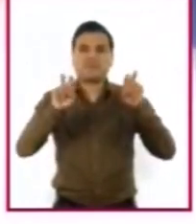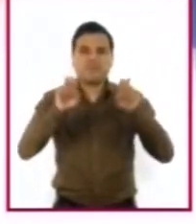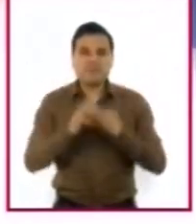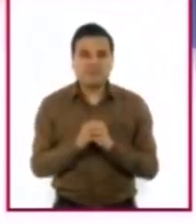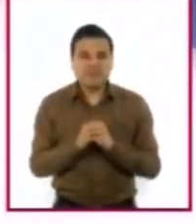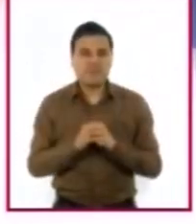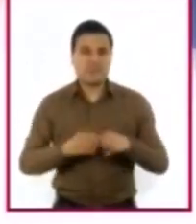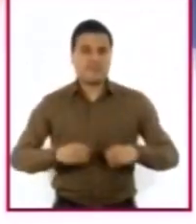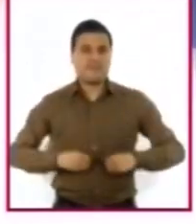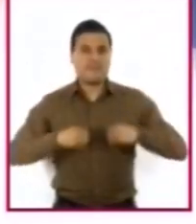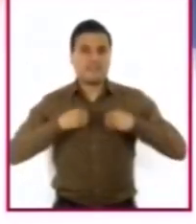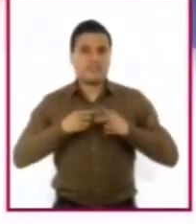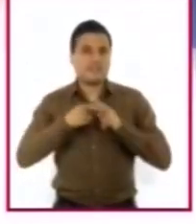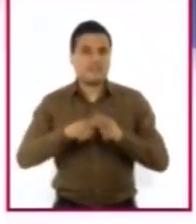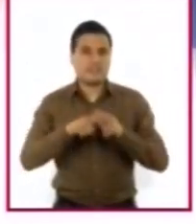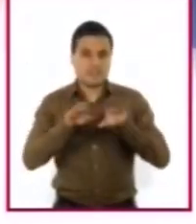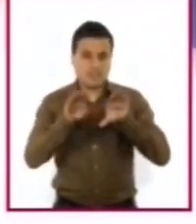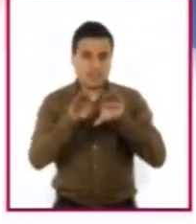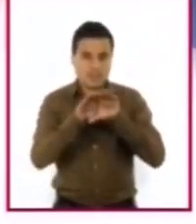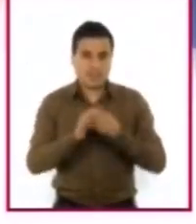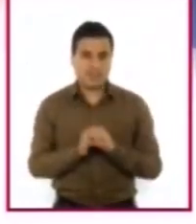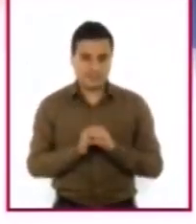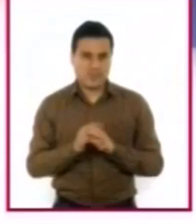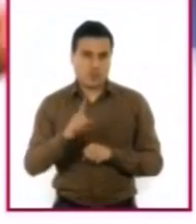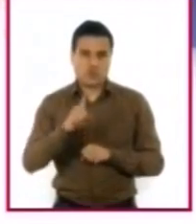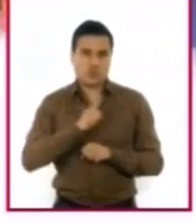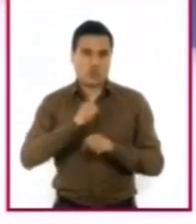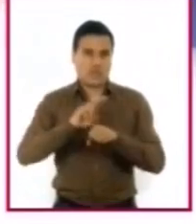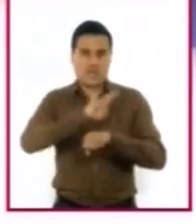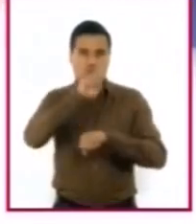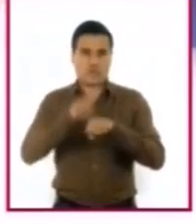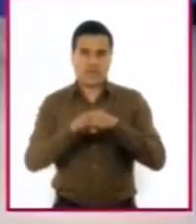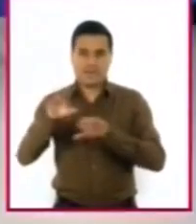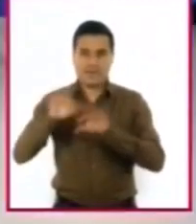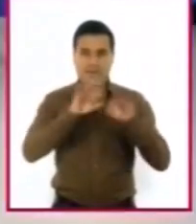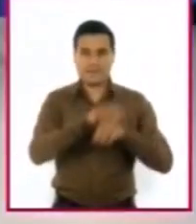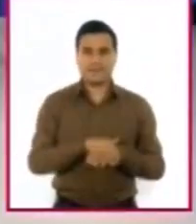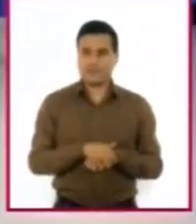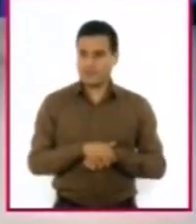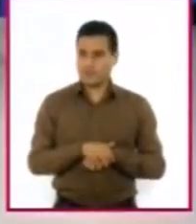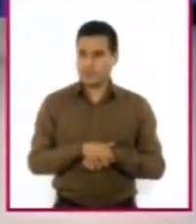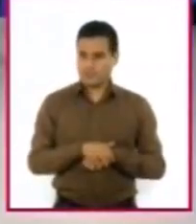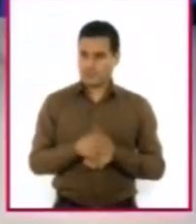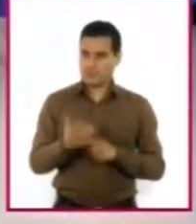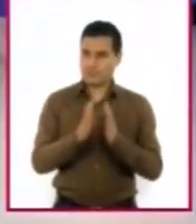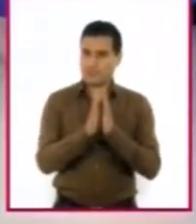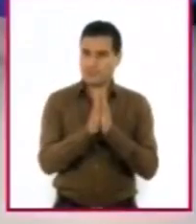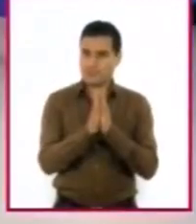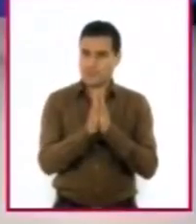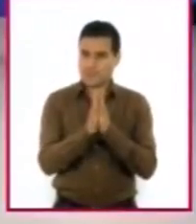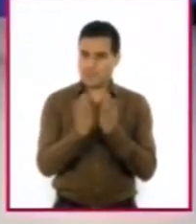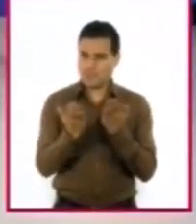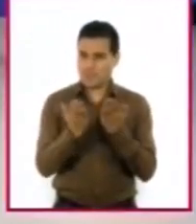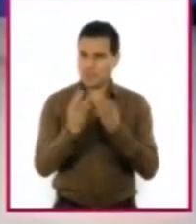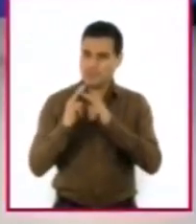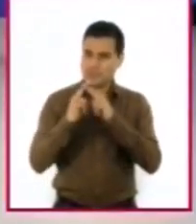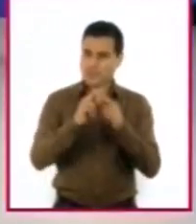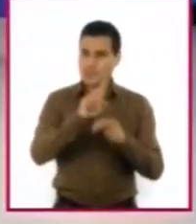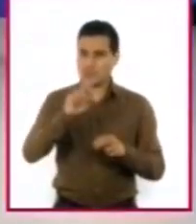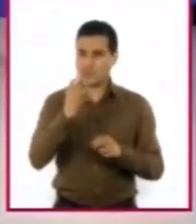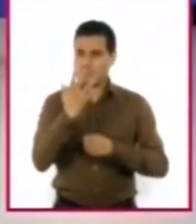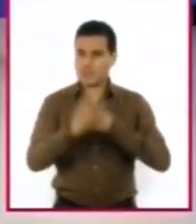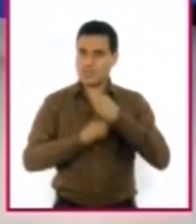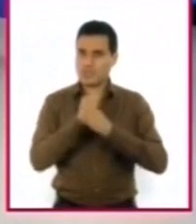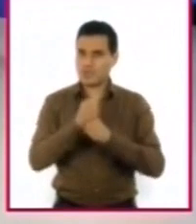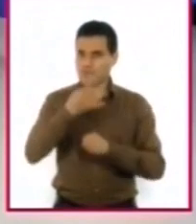de la selección natural. Por cierto, no fuiste a los festejos de los 150 años de la publicación de mi obra, me